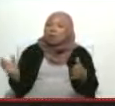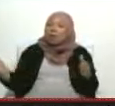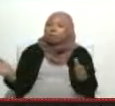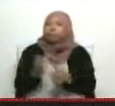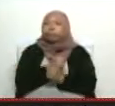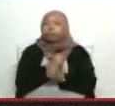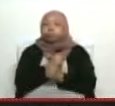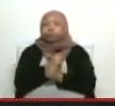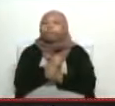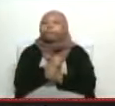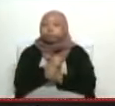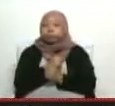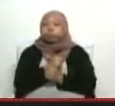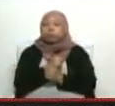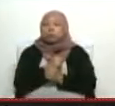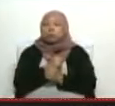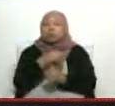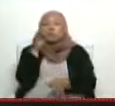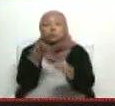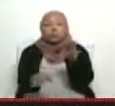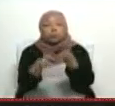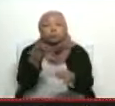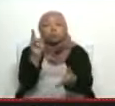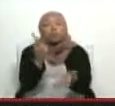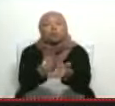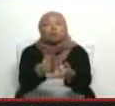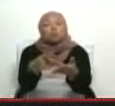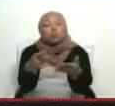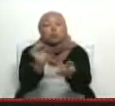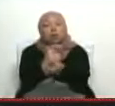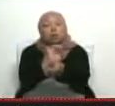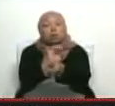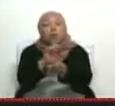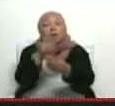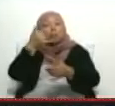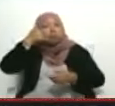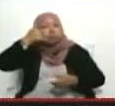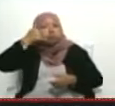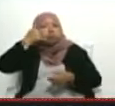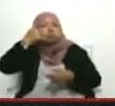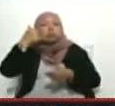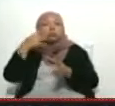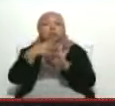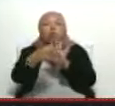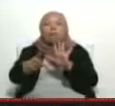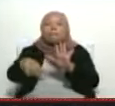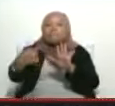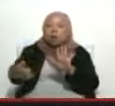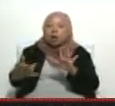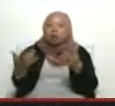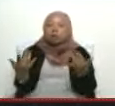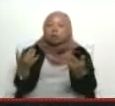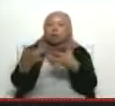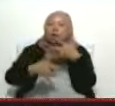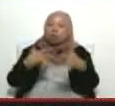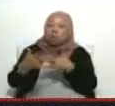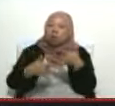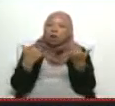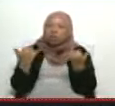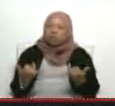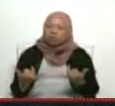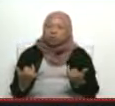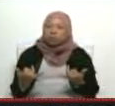y luego de la judicialización, las extracciones telefónicas que vienen posteriores a esos